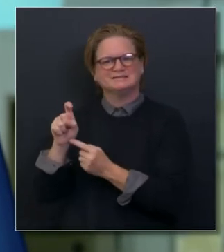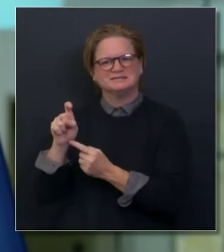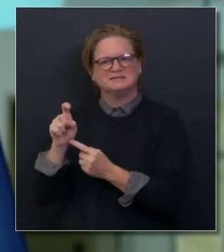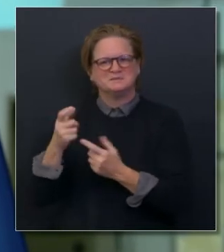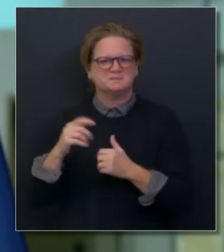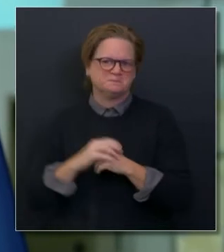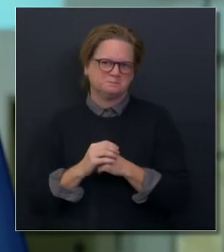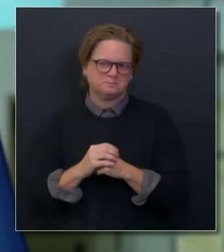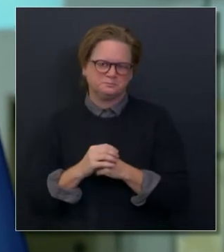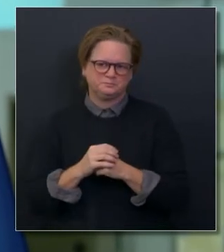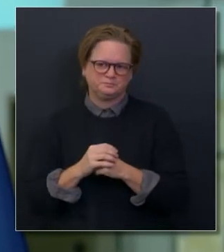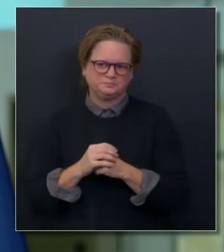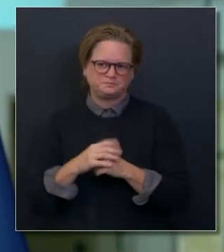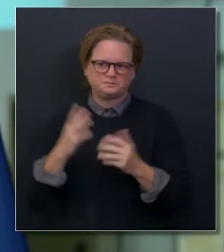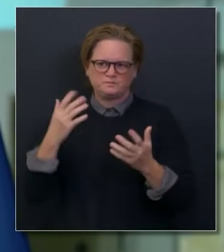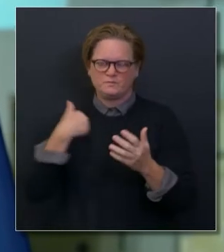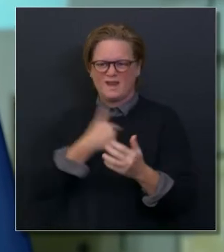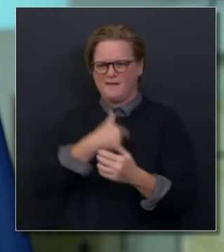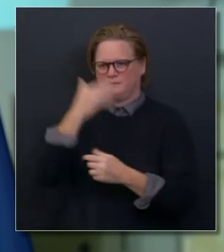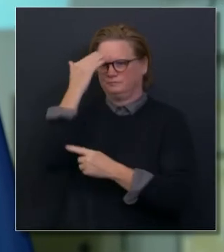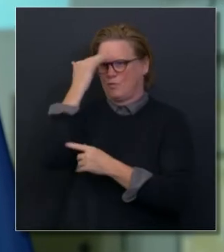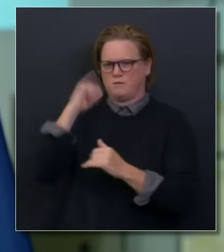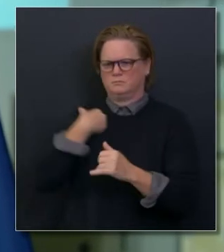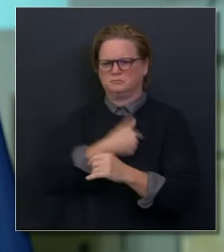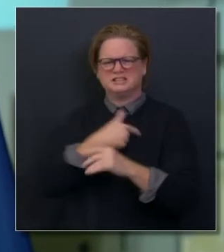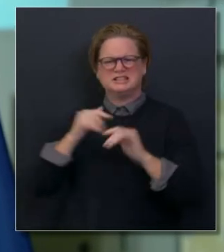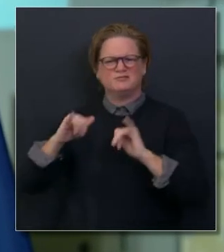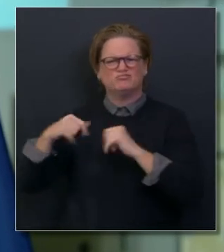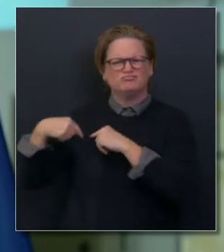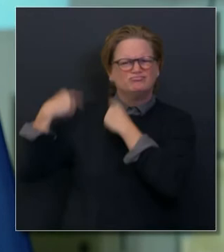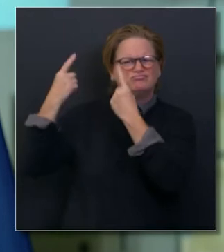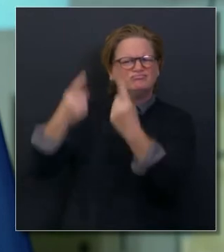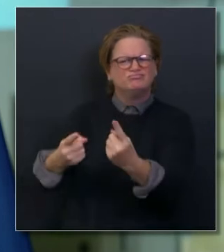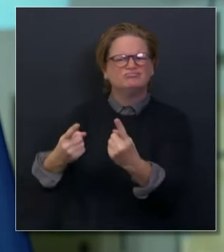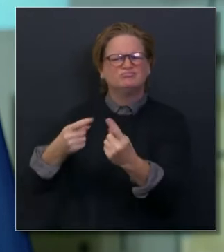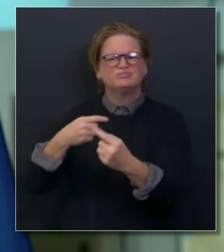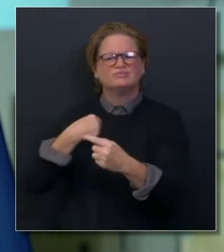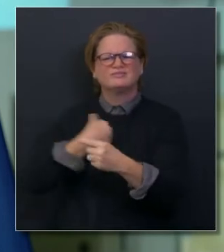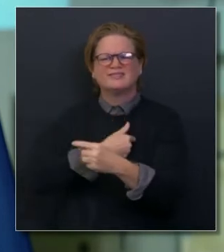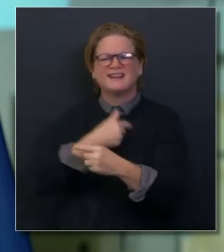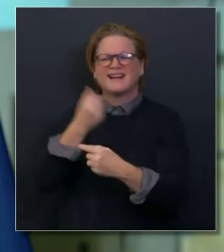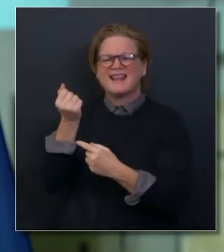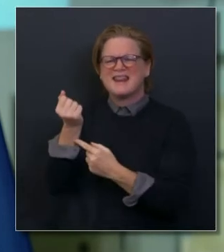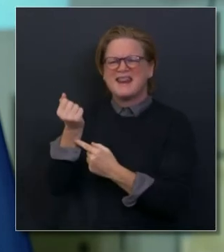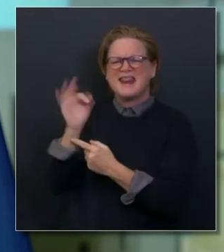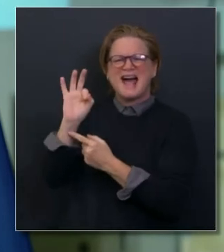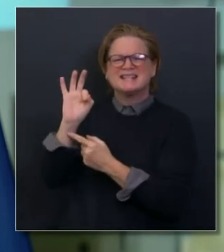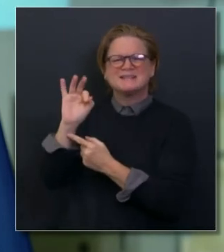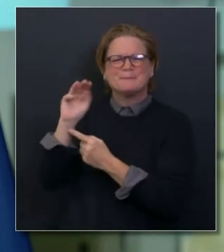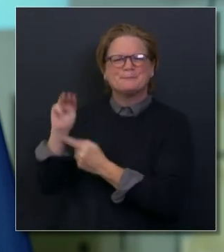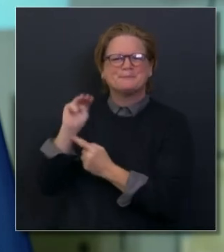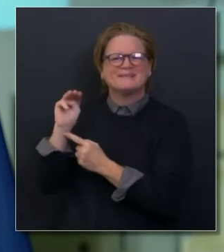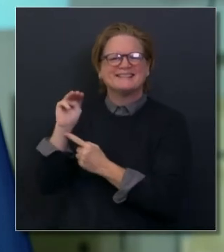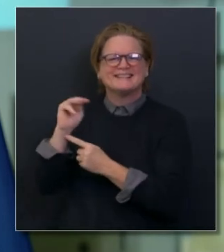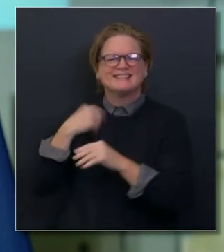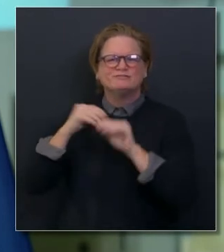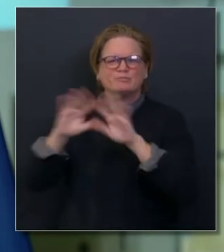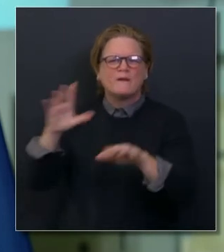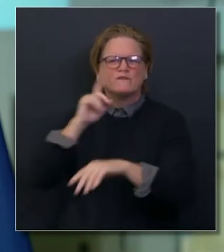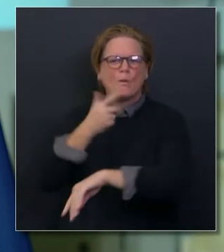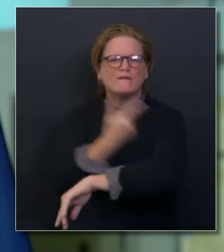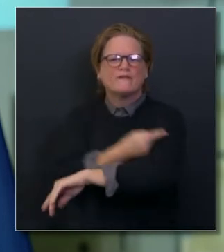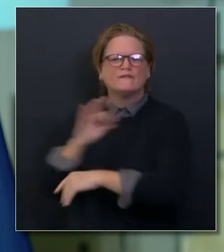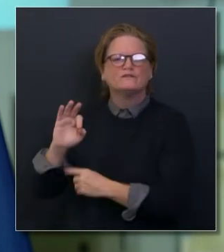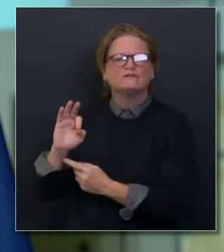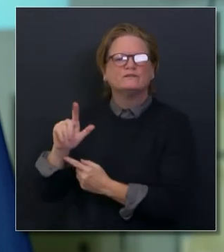a final y los componentes bien establecidos con las vacunas. Recuerden que damos como 19 millones de